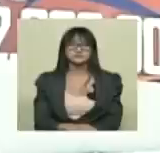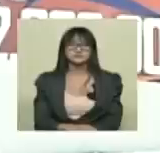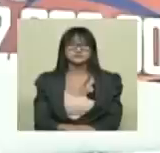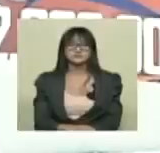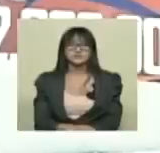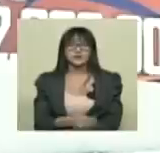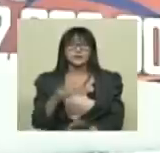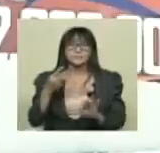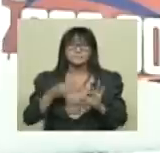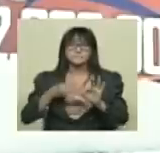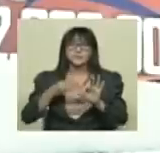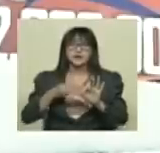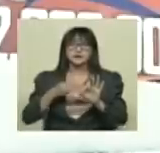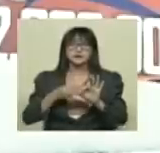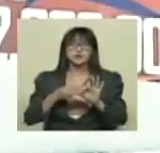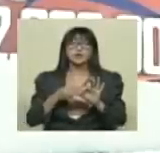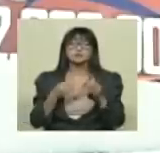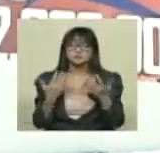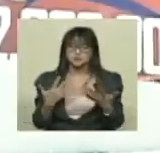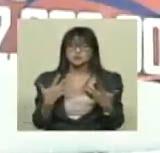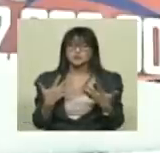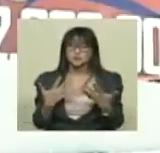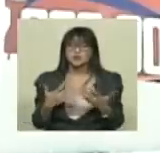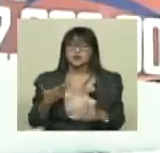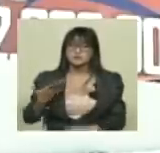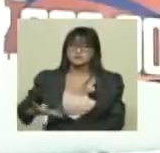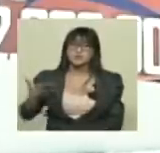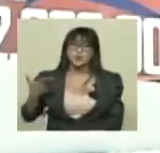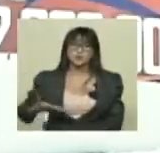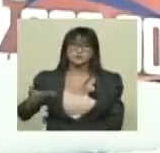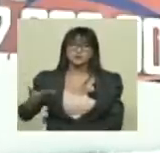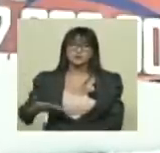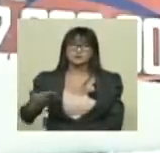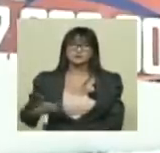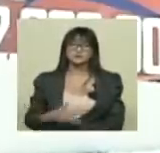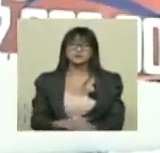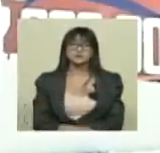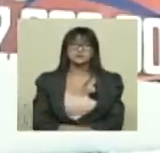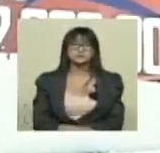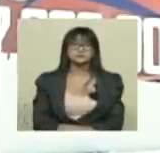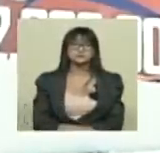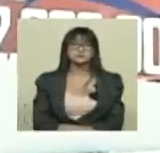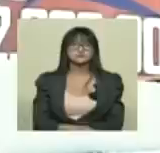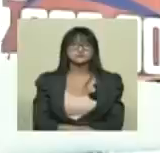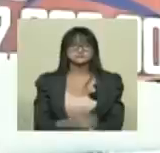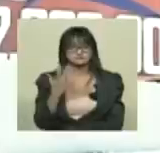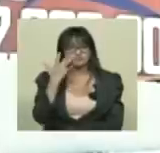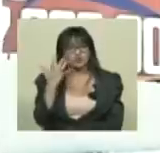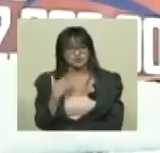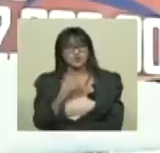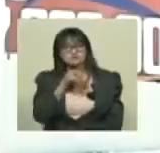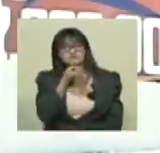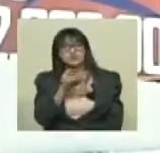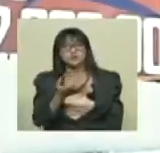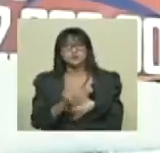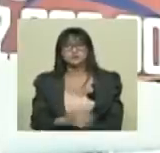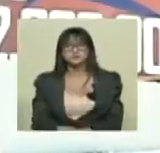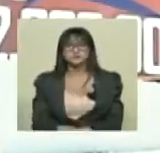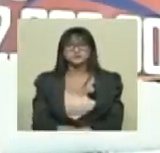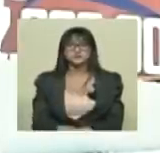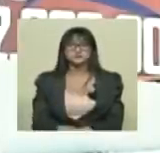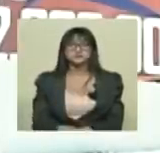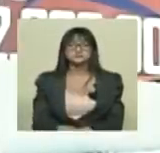Petro hemos dado un paso muy importante. Miren ustedes, le voy a hacer un comentario, pues, al margen.